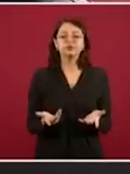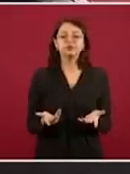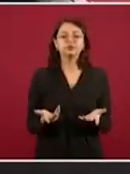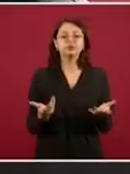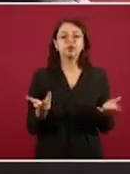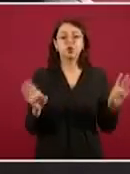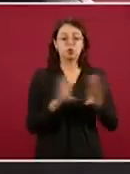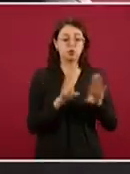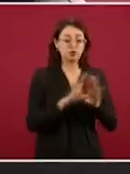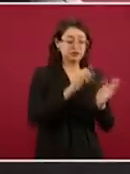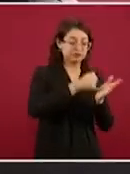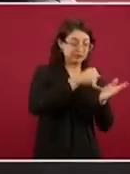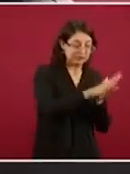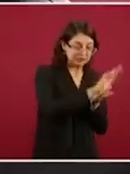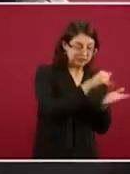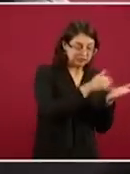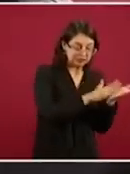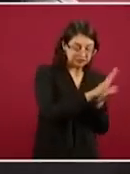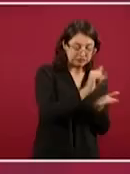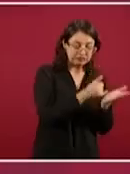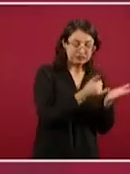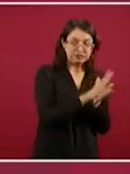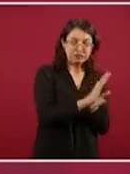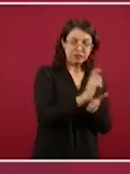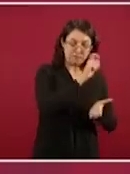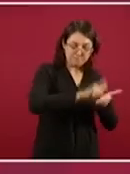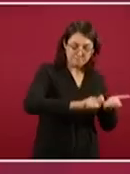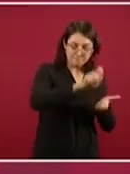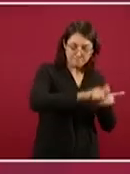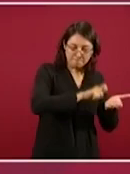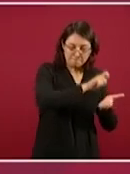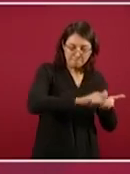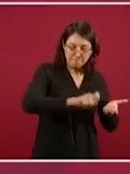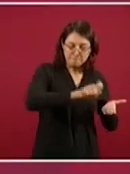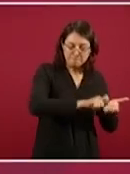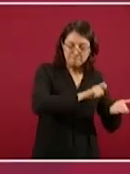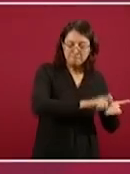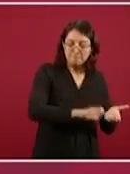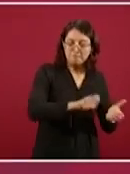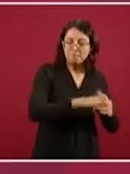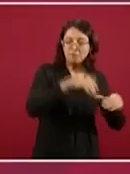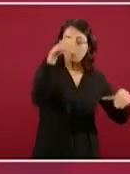fabricaban boletas y las marcaban